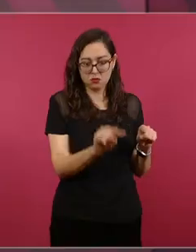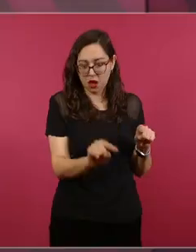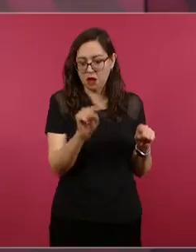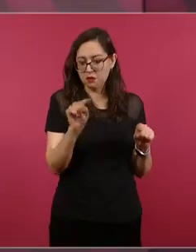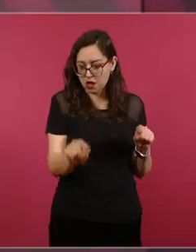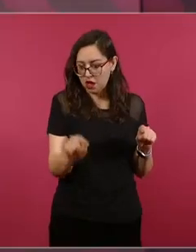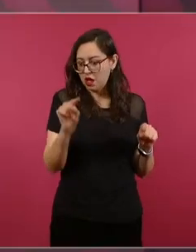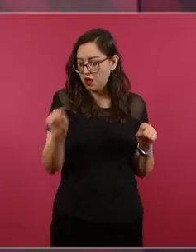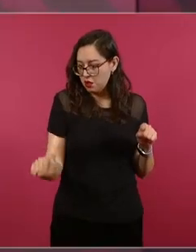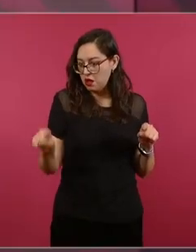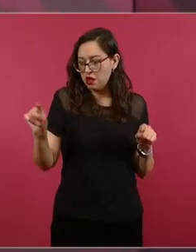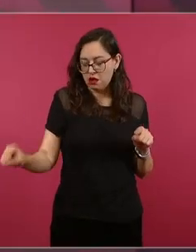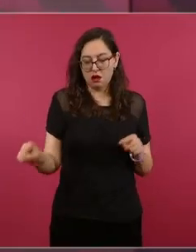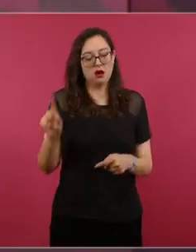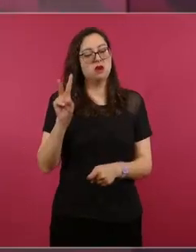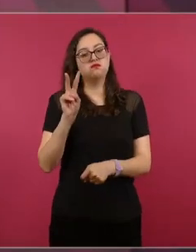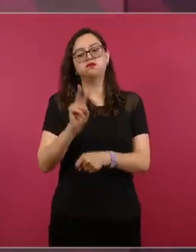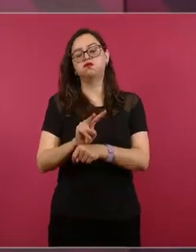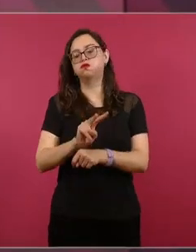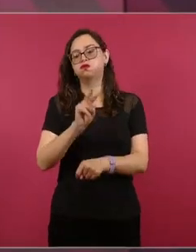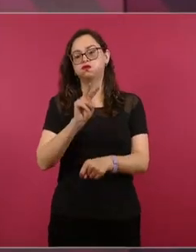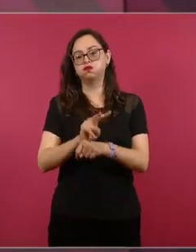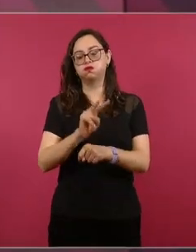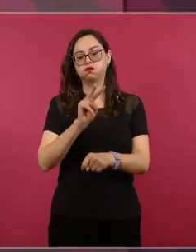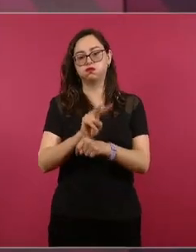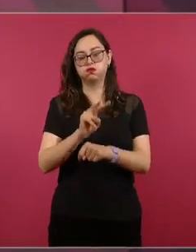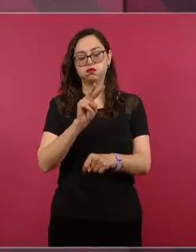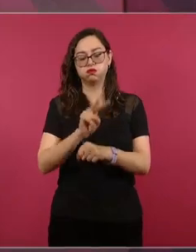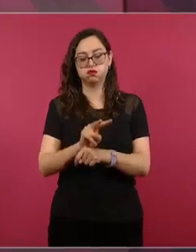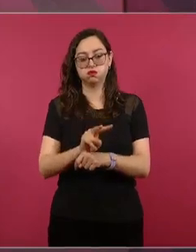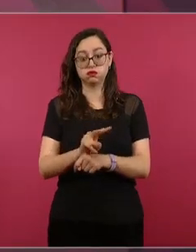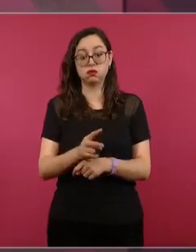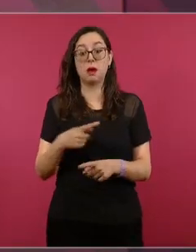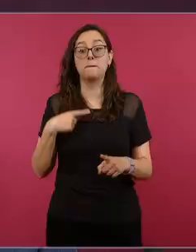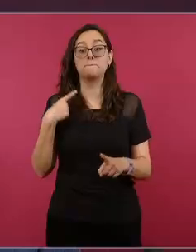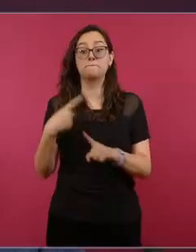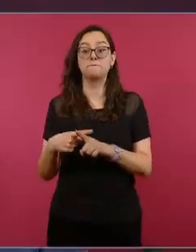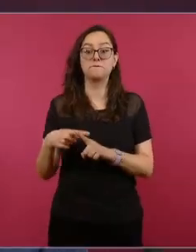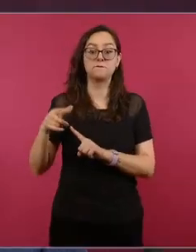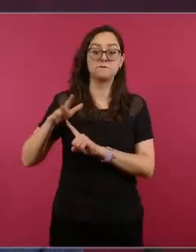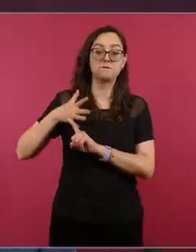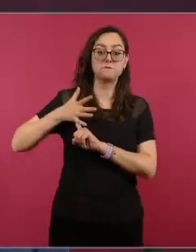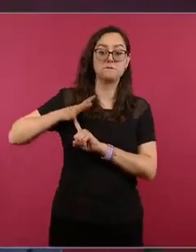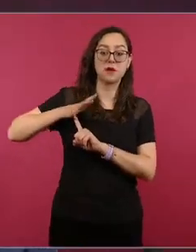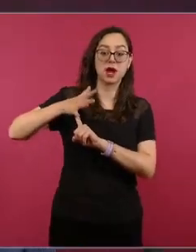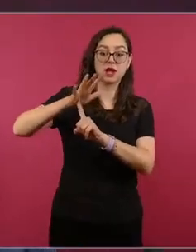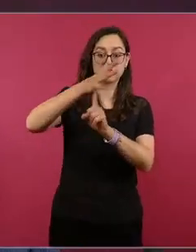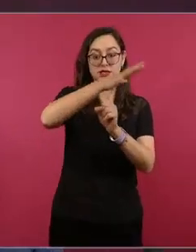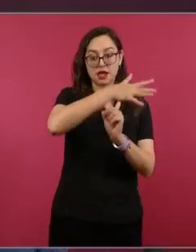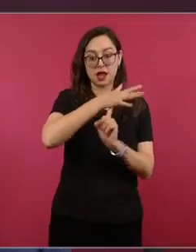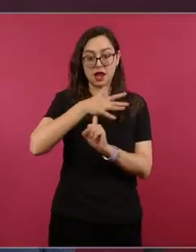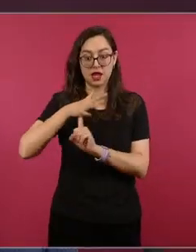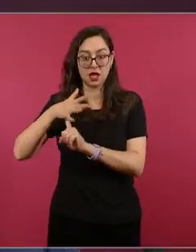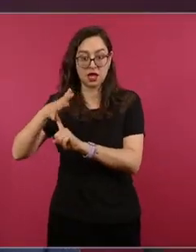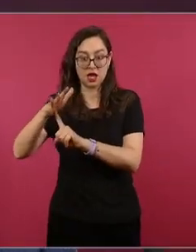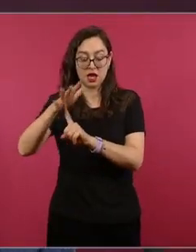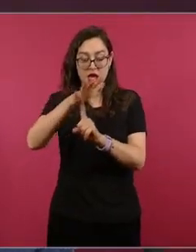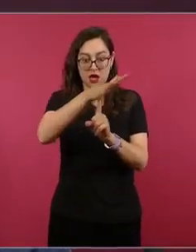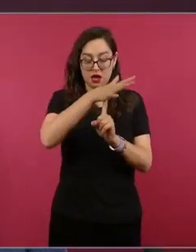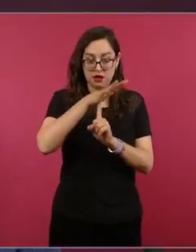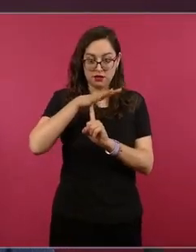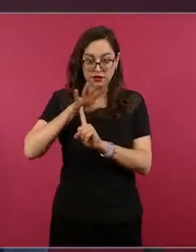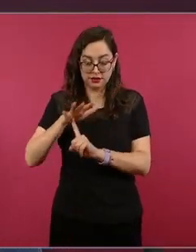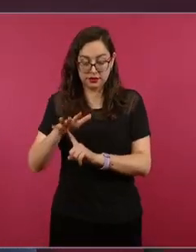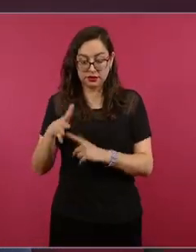Que va a haber vigilancia en helicóptero, que estamos fortaleciendo toda